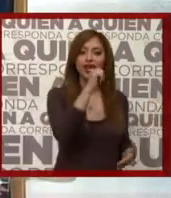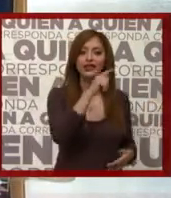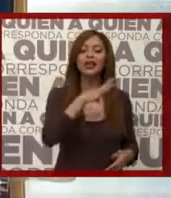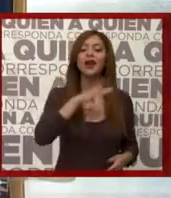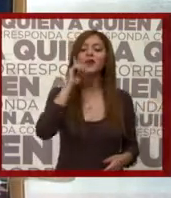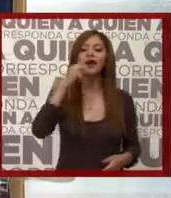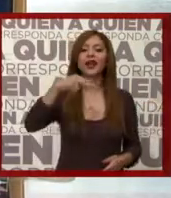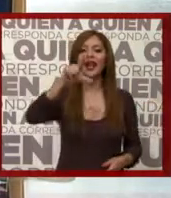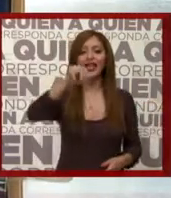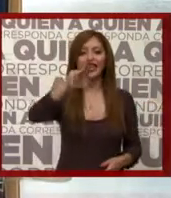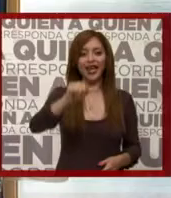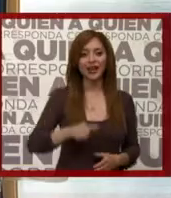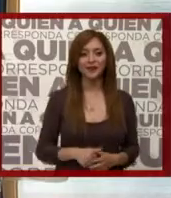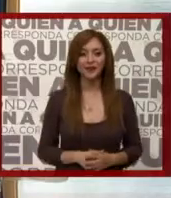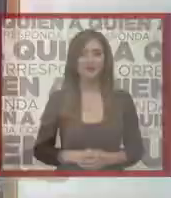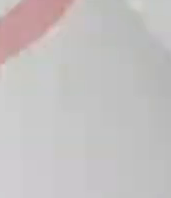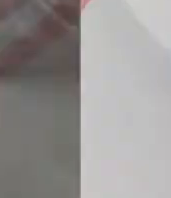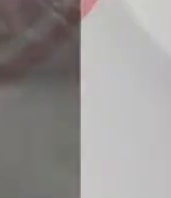encuentra Lina Loer Soto.